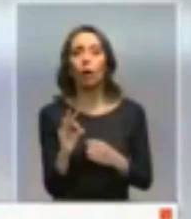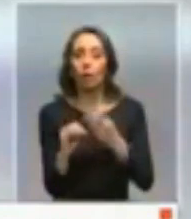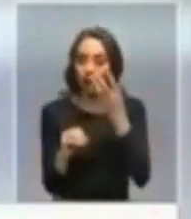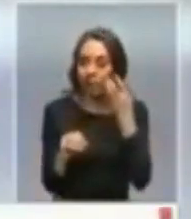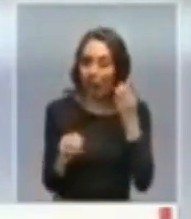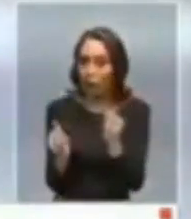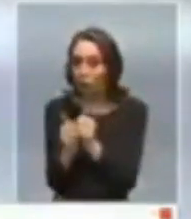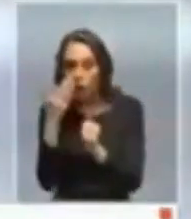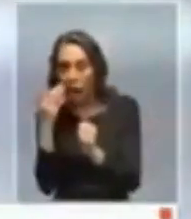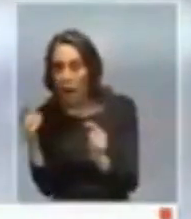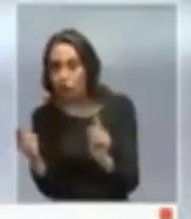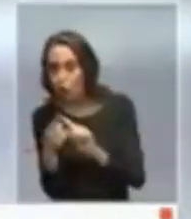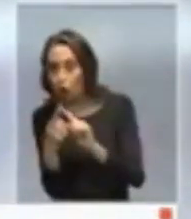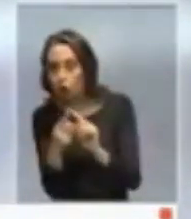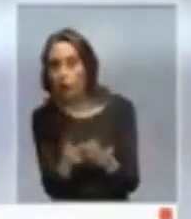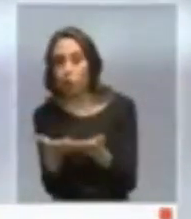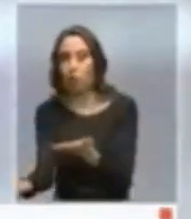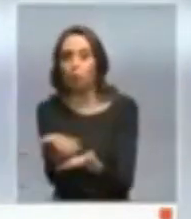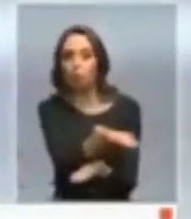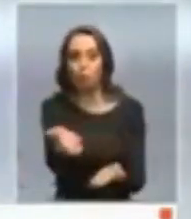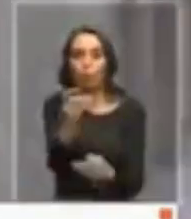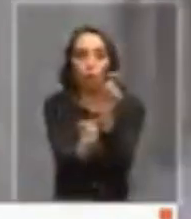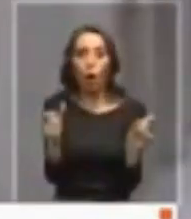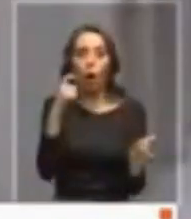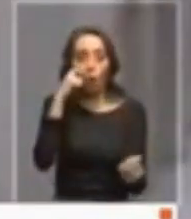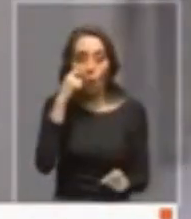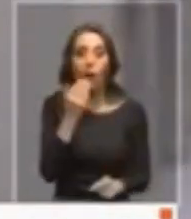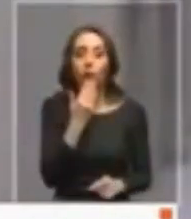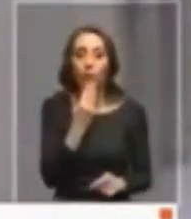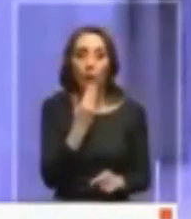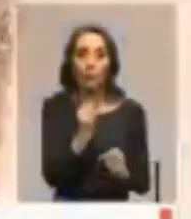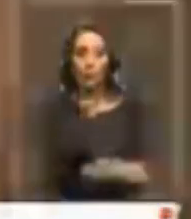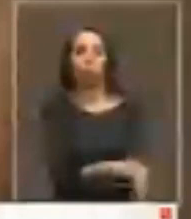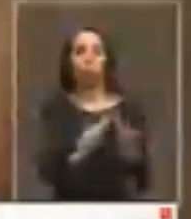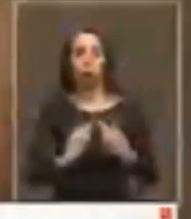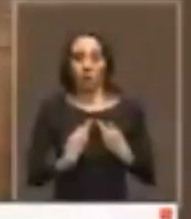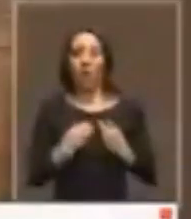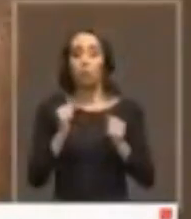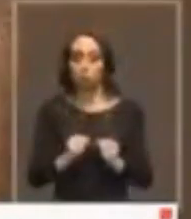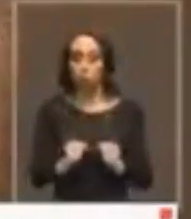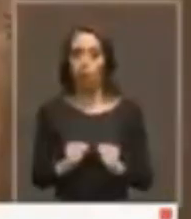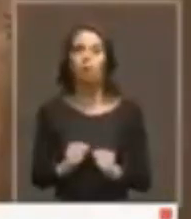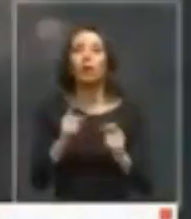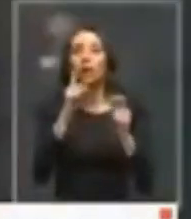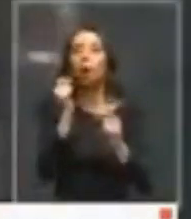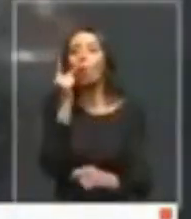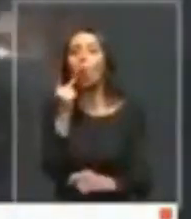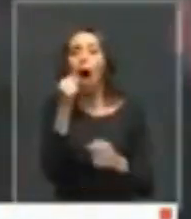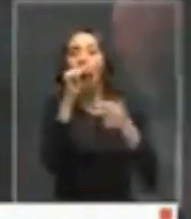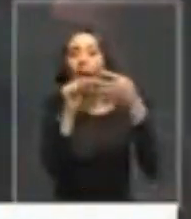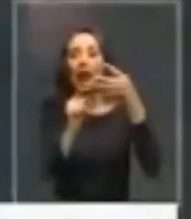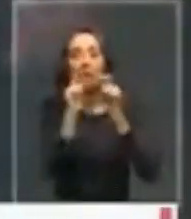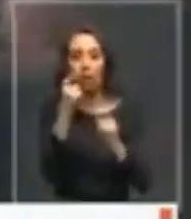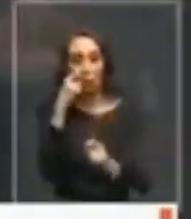directo. De lo que sí hay certeza es que los humanos también pueden verse afectados. ¿Cuáles son los riesgos para los humanos? Una vez